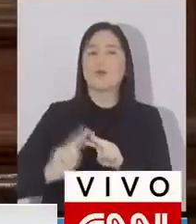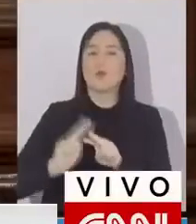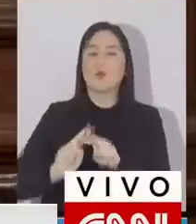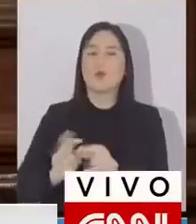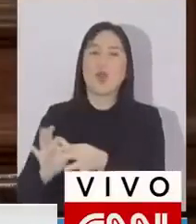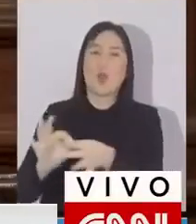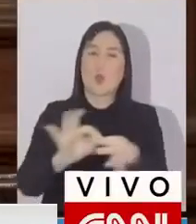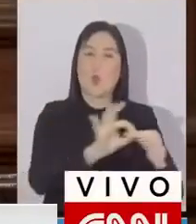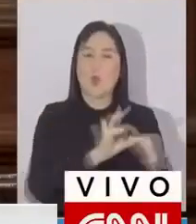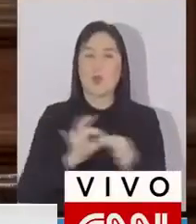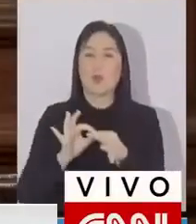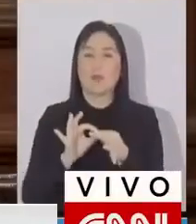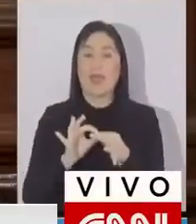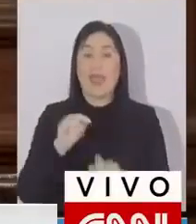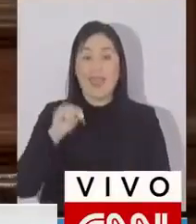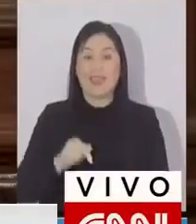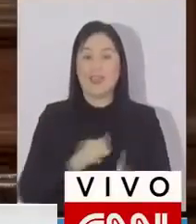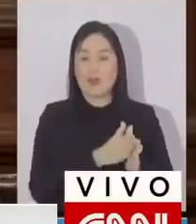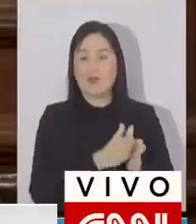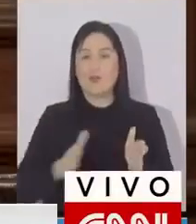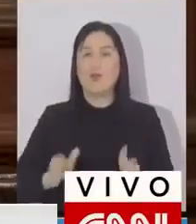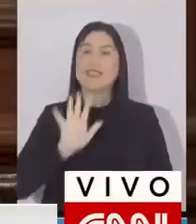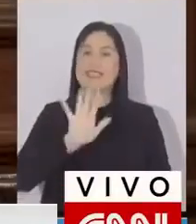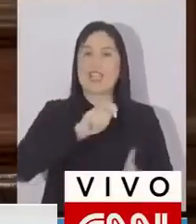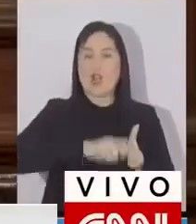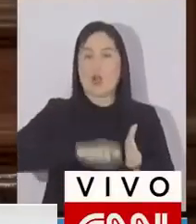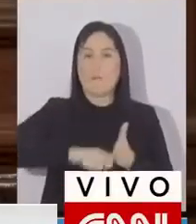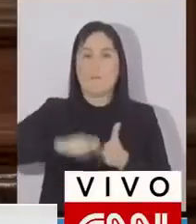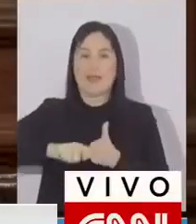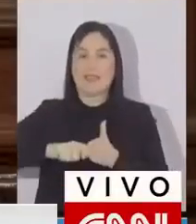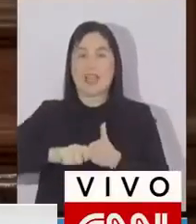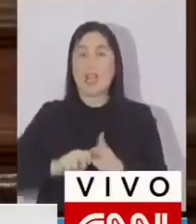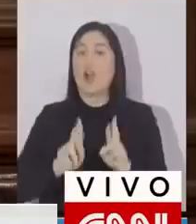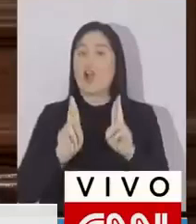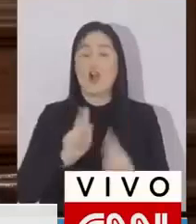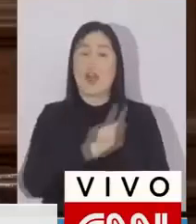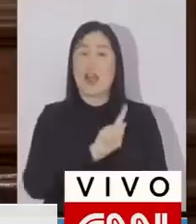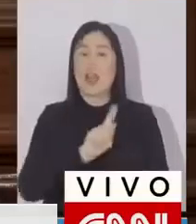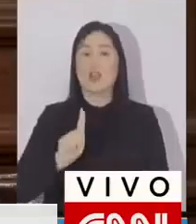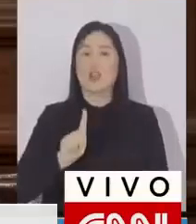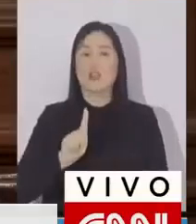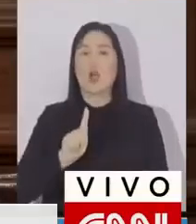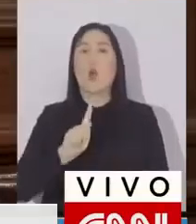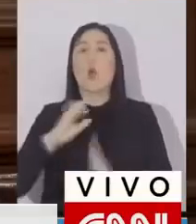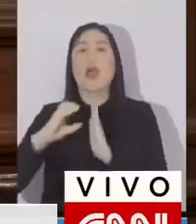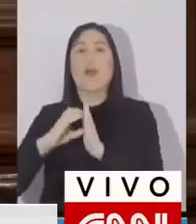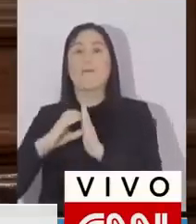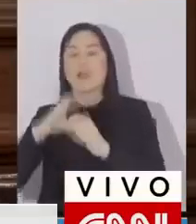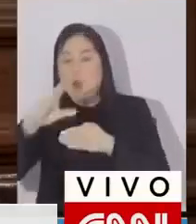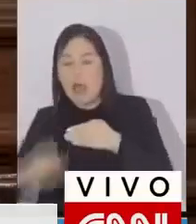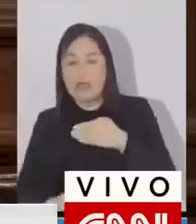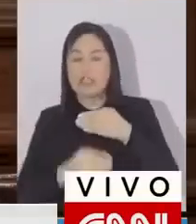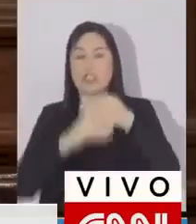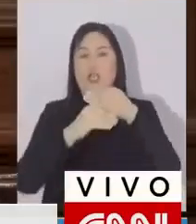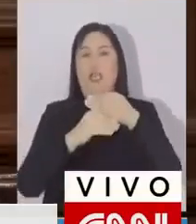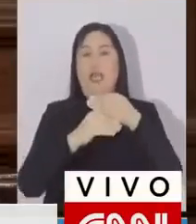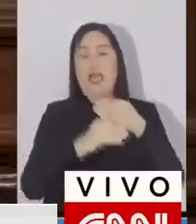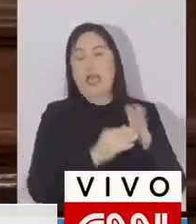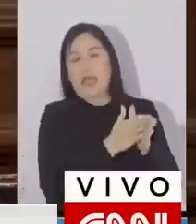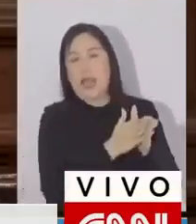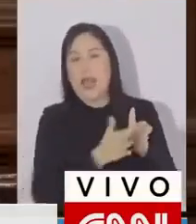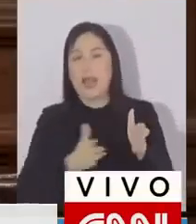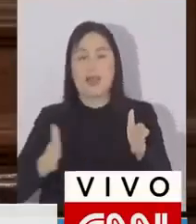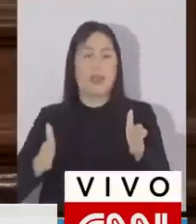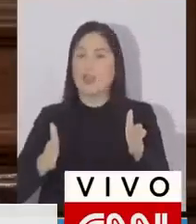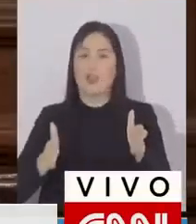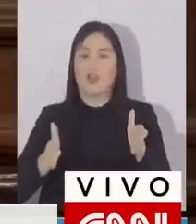durante estos cinco meses cinco meses que espero no sean un capítulo adicional en esta larga y compleja serie sino que